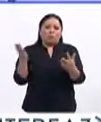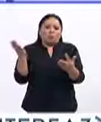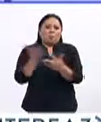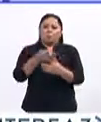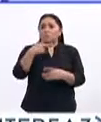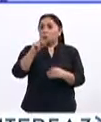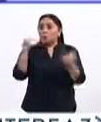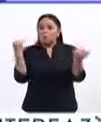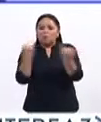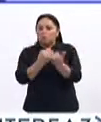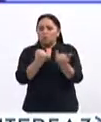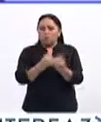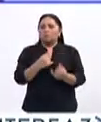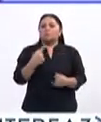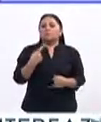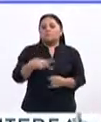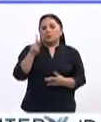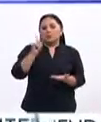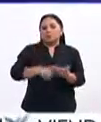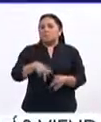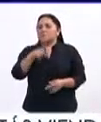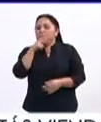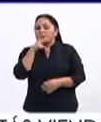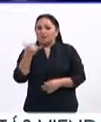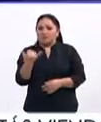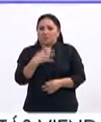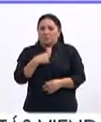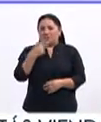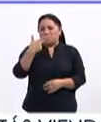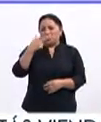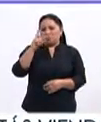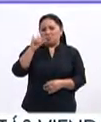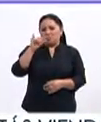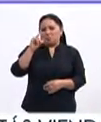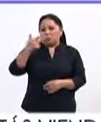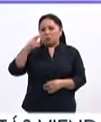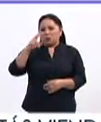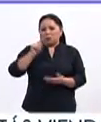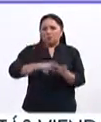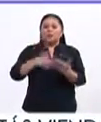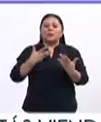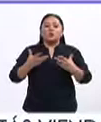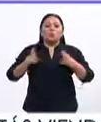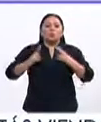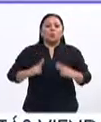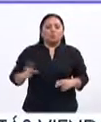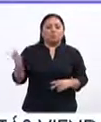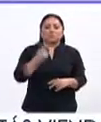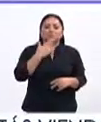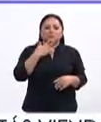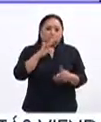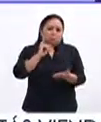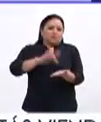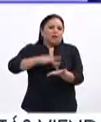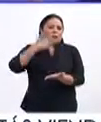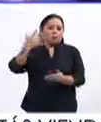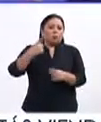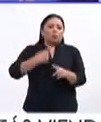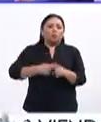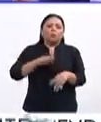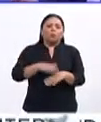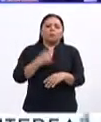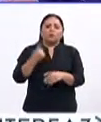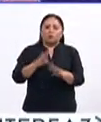no de la misma manera, pero entre el papá y David Huerta hay humor, y eso también se agradece porque